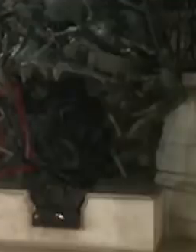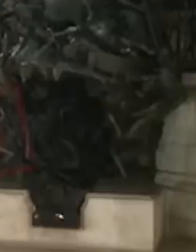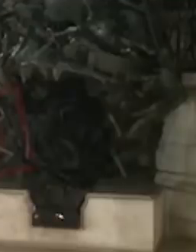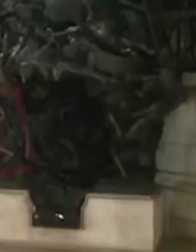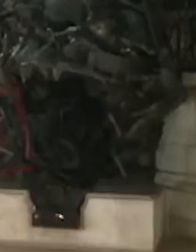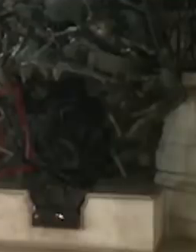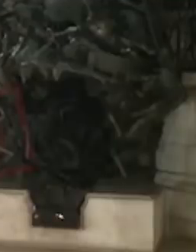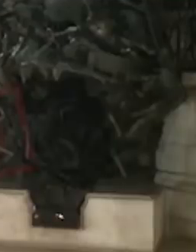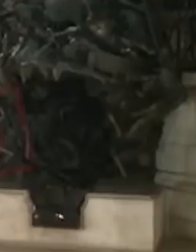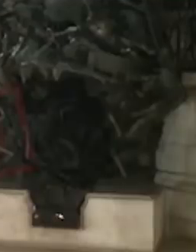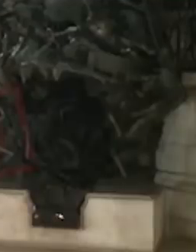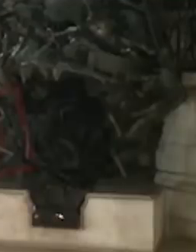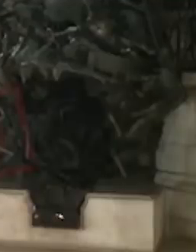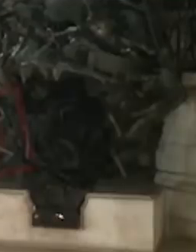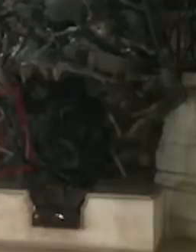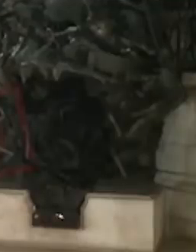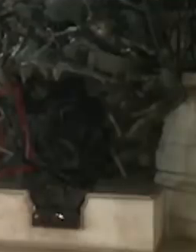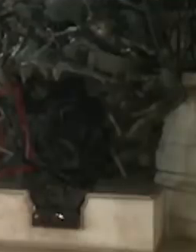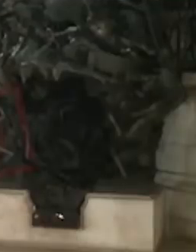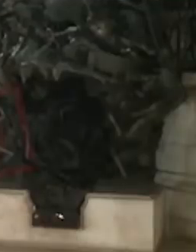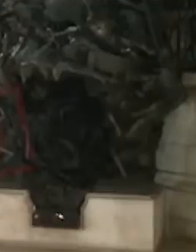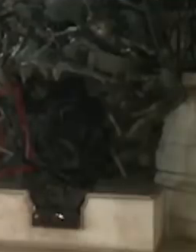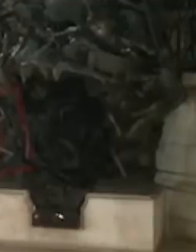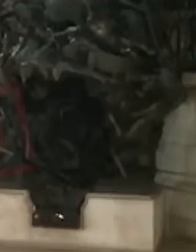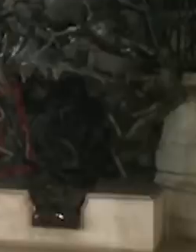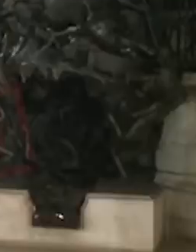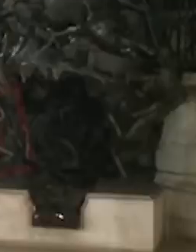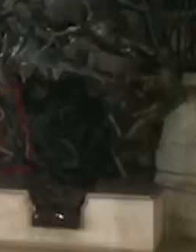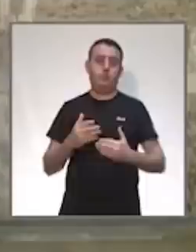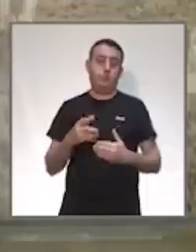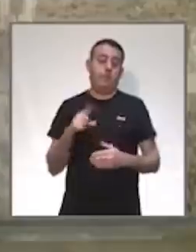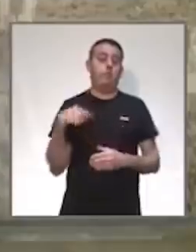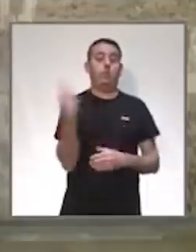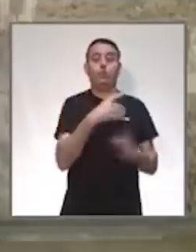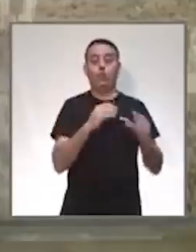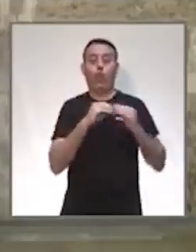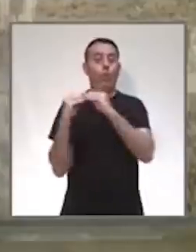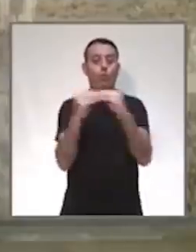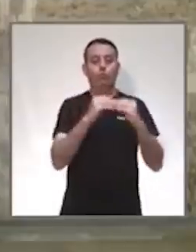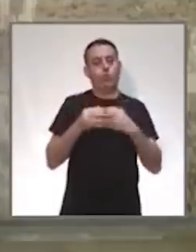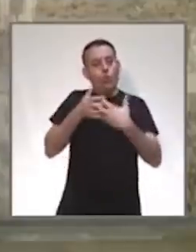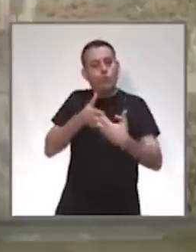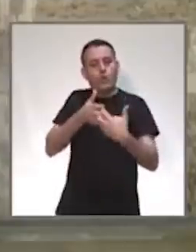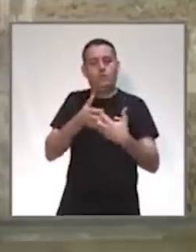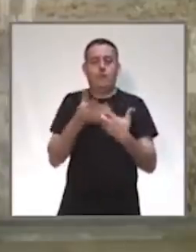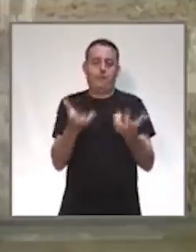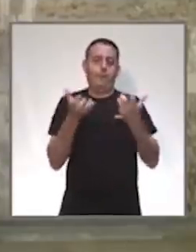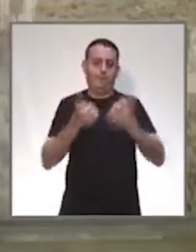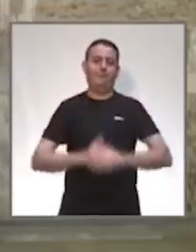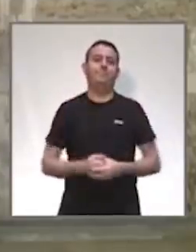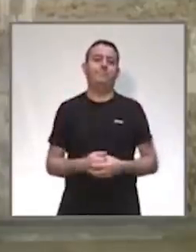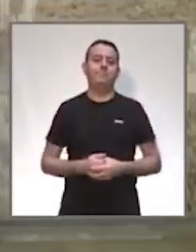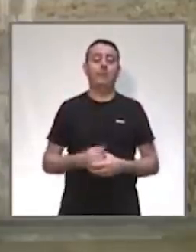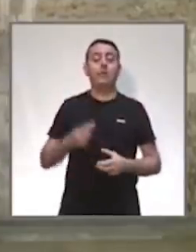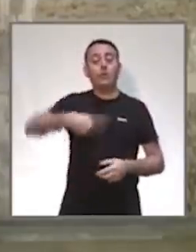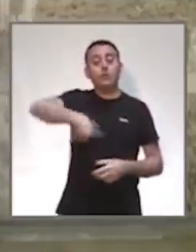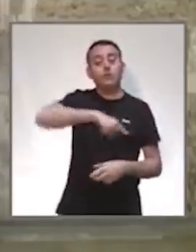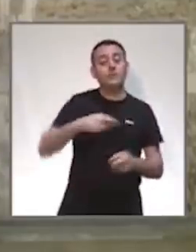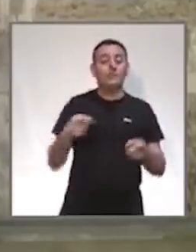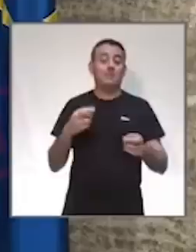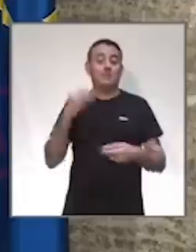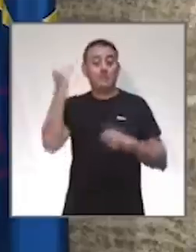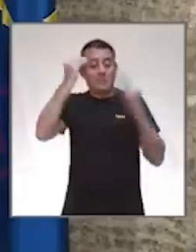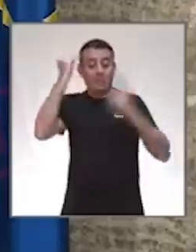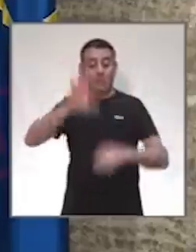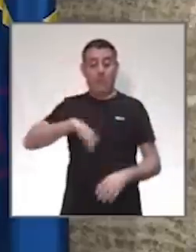reactivando la economía que la necesitamos, sobre todo cuando hoy hemos asistido a la última metedura de pata y creación